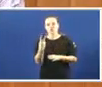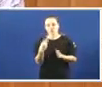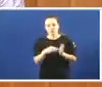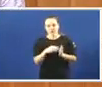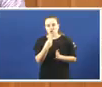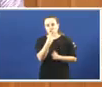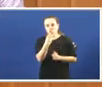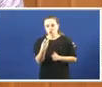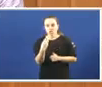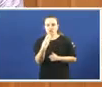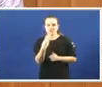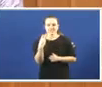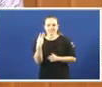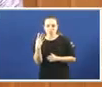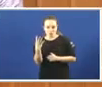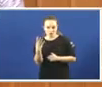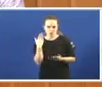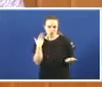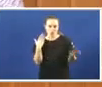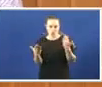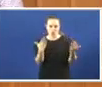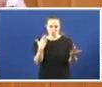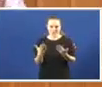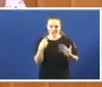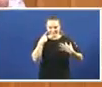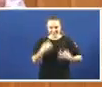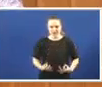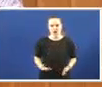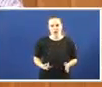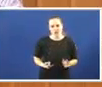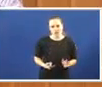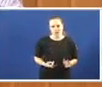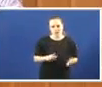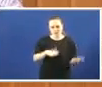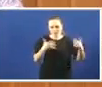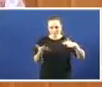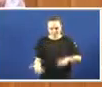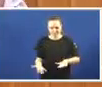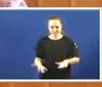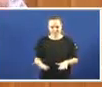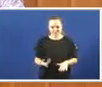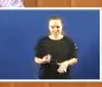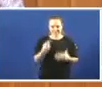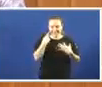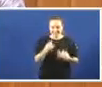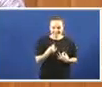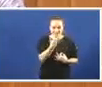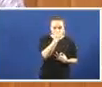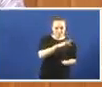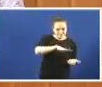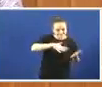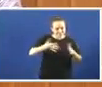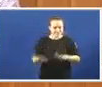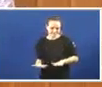2.234 millóns de euros por debaixo do realmente executado, conselleiro, executado, non